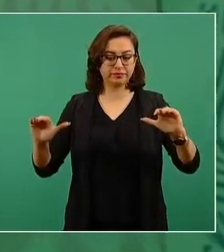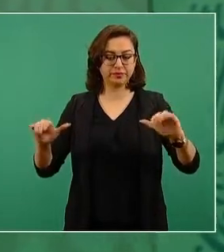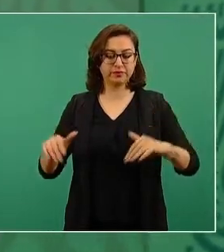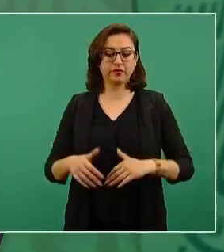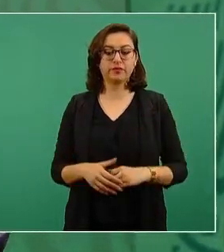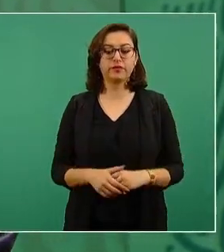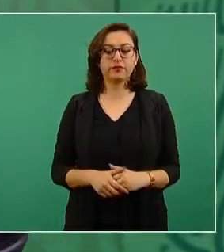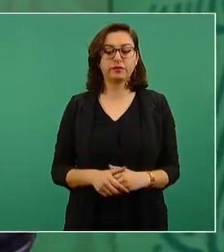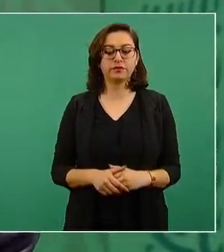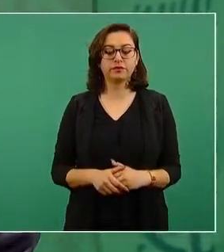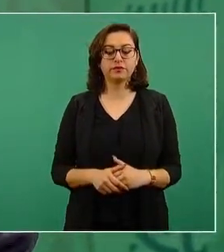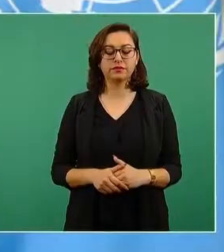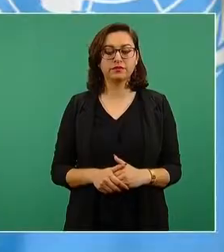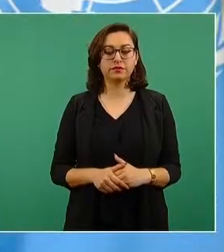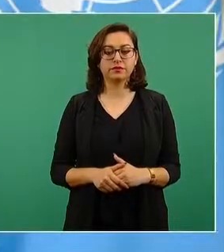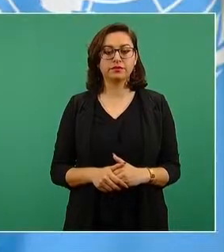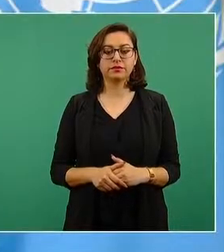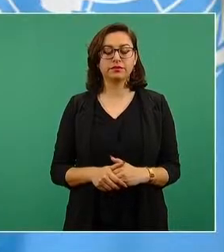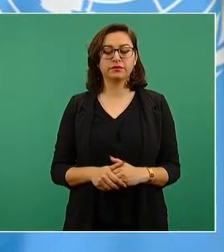En el gabinete